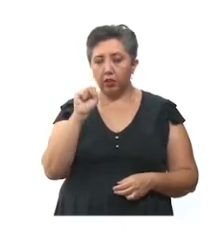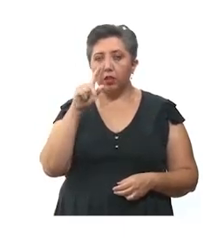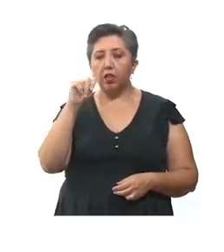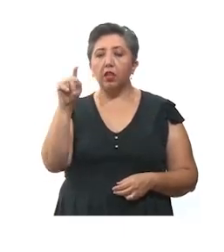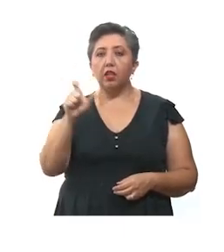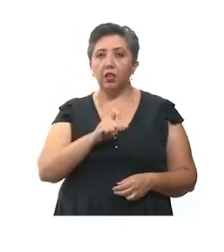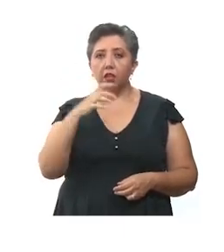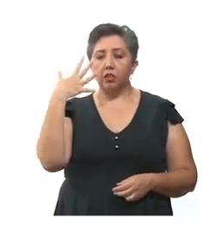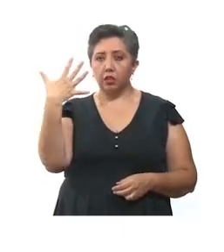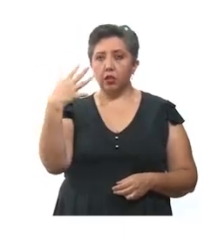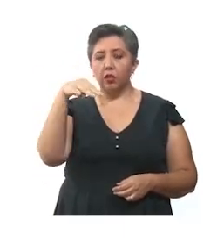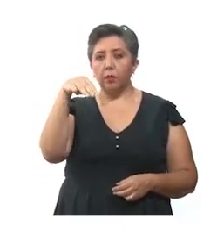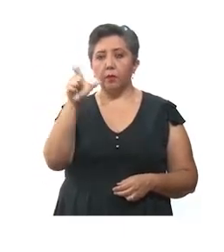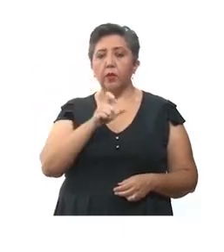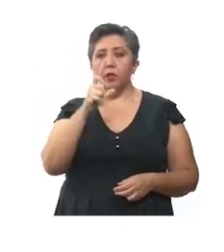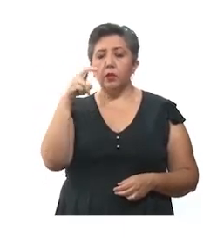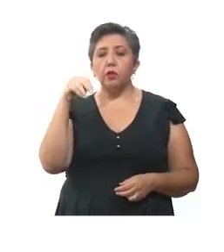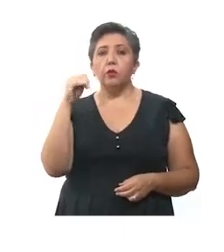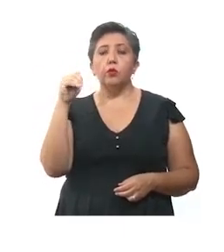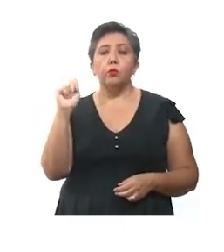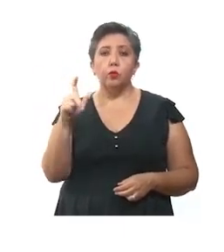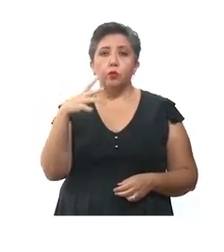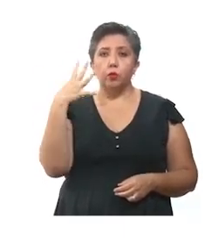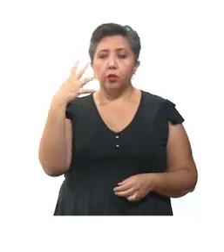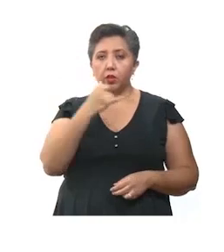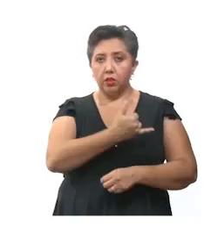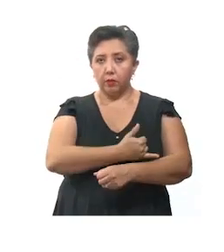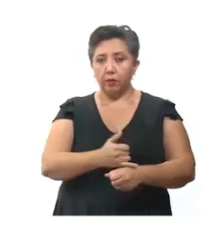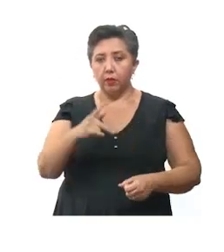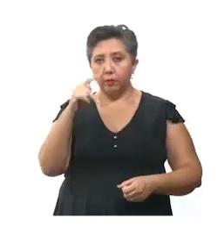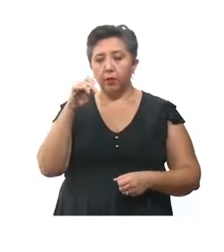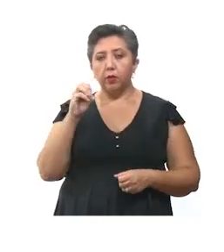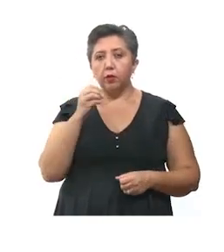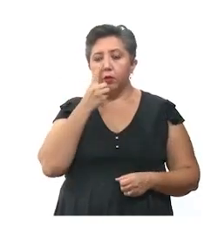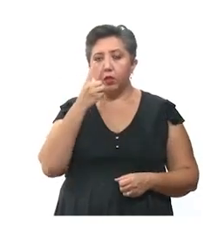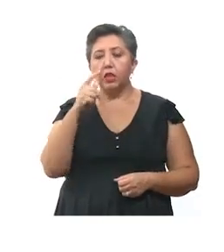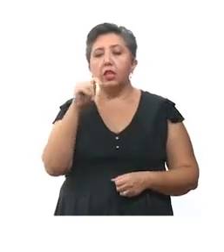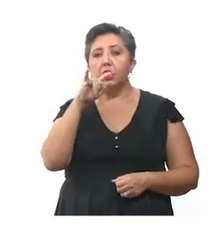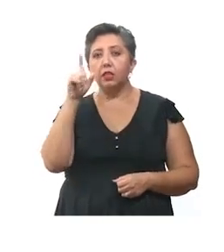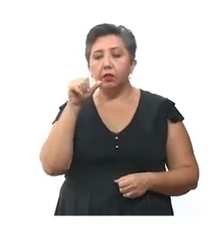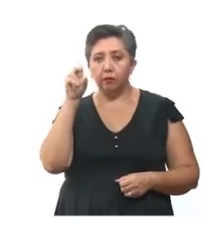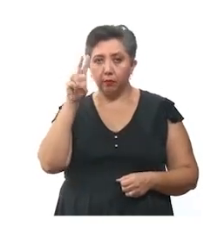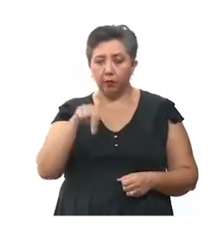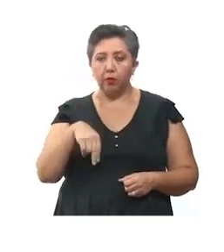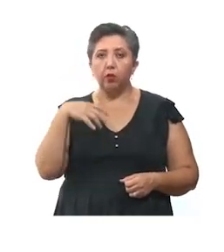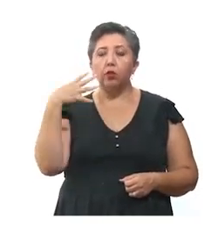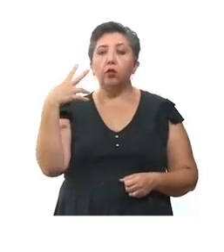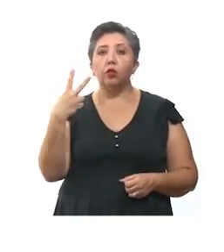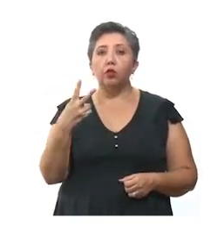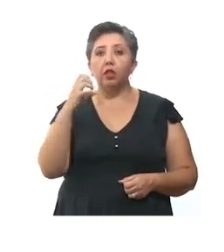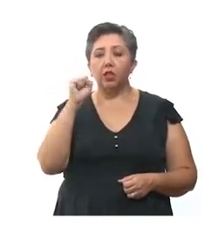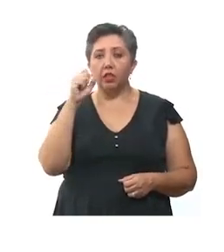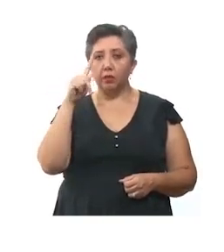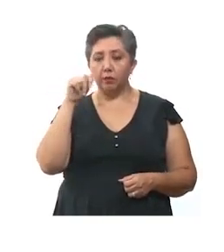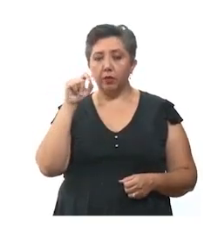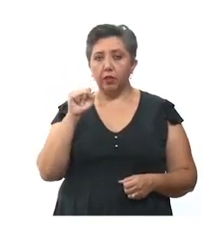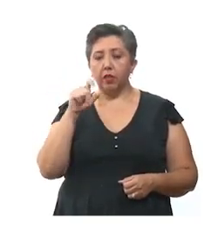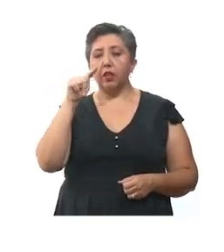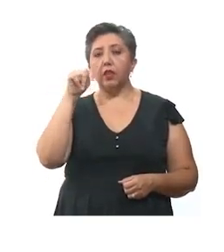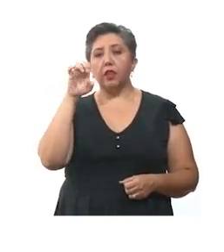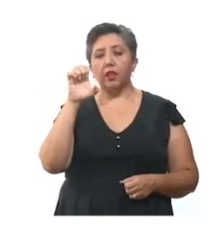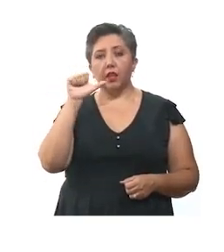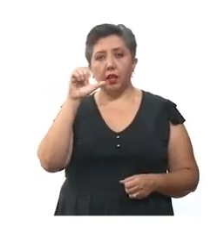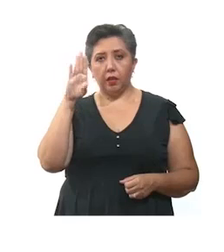Tecash, 5 en Maxcanú, 4 en Izamal y Peto, 3 más en Chemash y Tizimín, 2 en Espita, Quinchil, Teabo